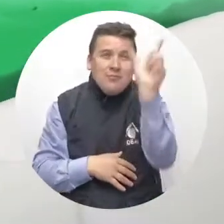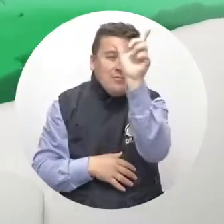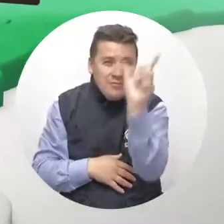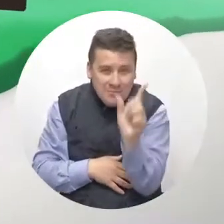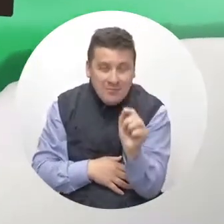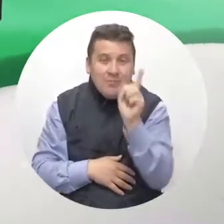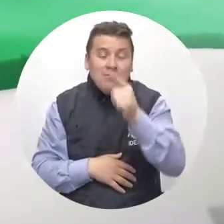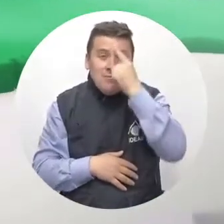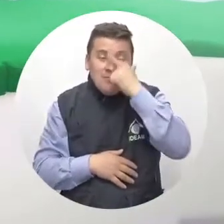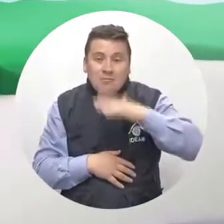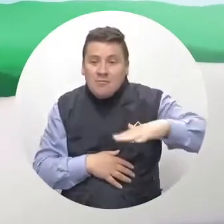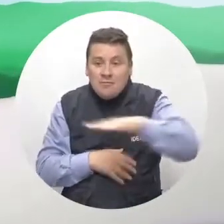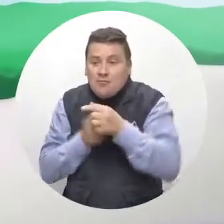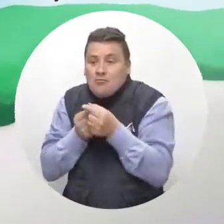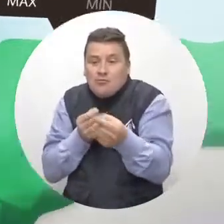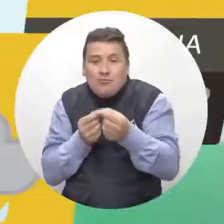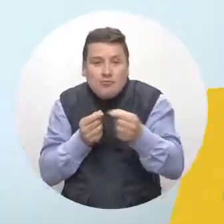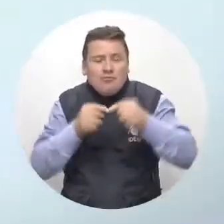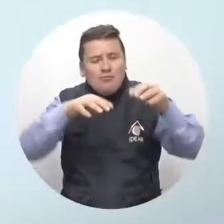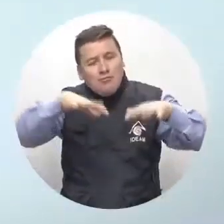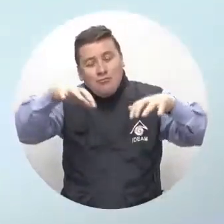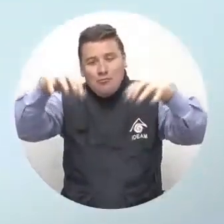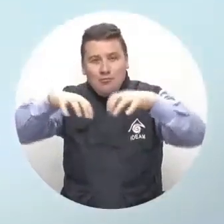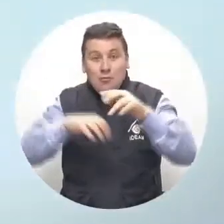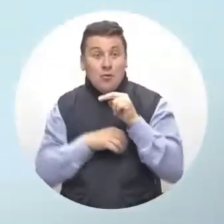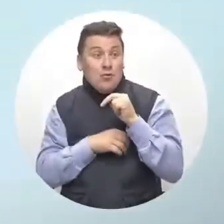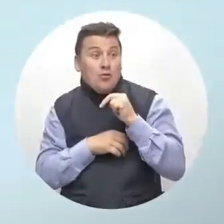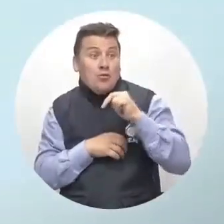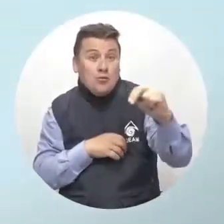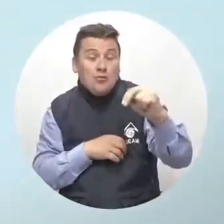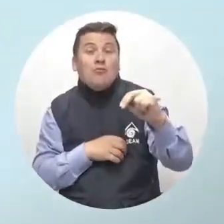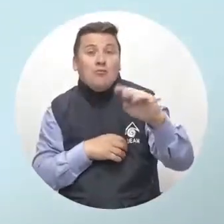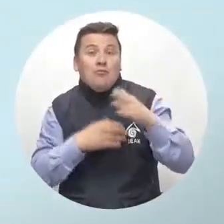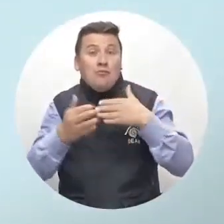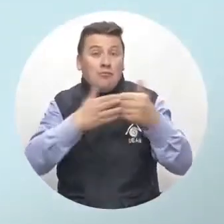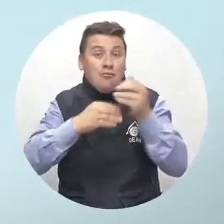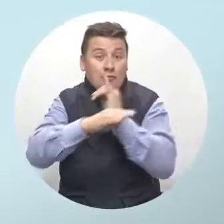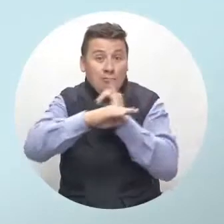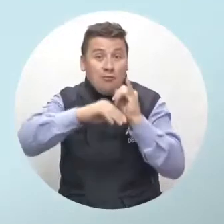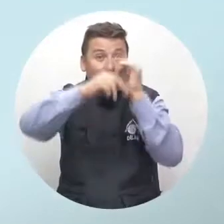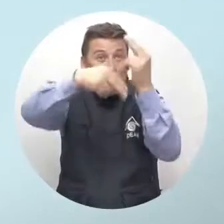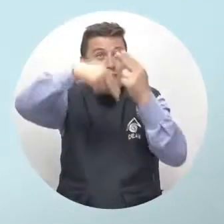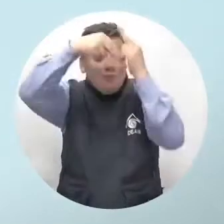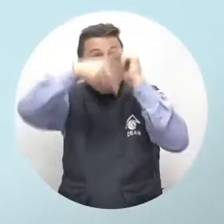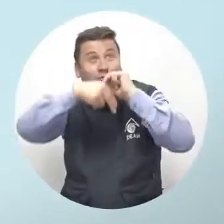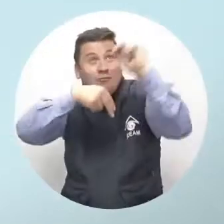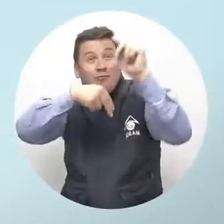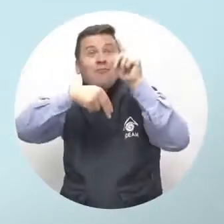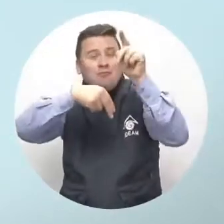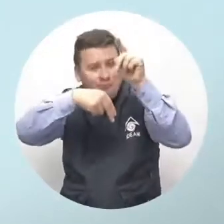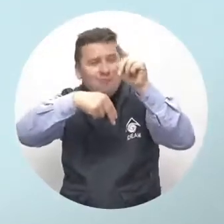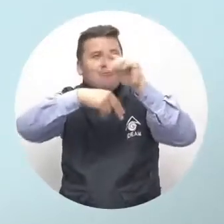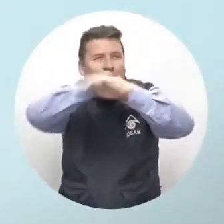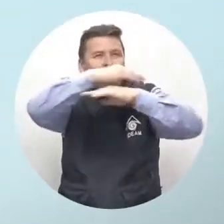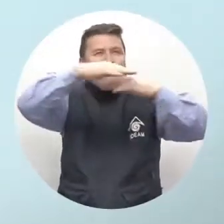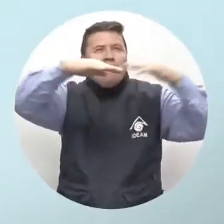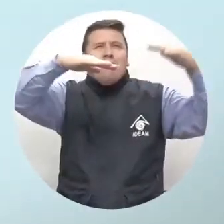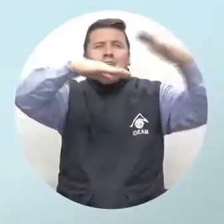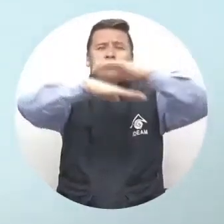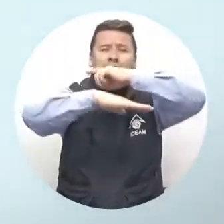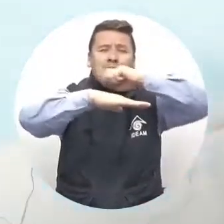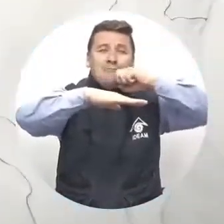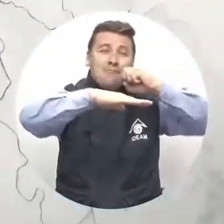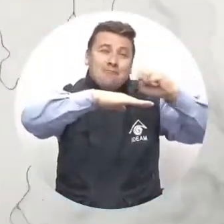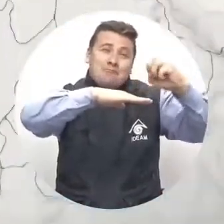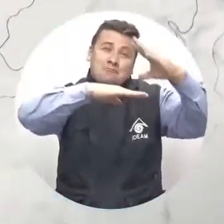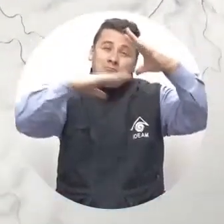cerca de la Sierra Nevada de Santa Marta. Y más al norte, en el archipiélago de San Andrés y Providencia, sigue predominando el tiempo seco con